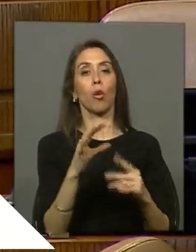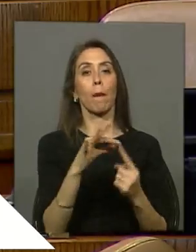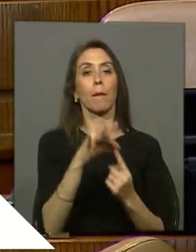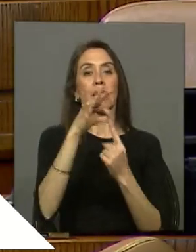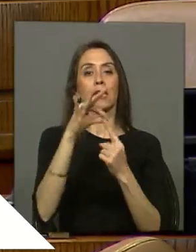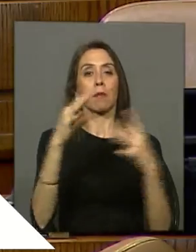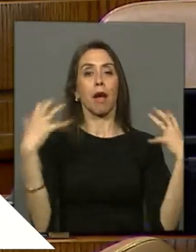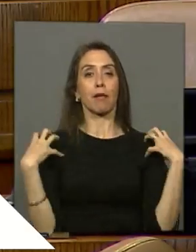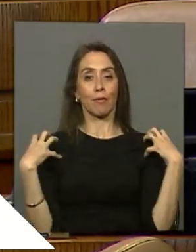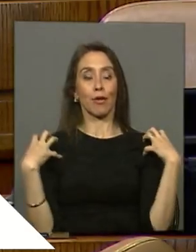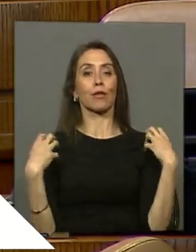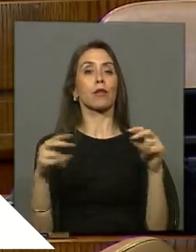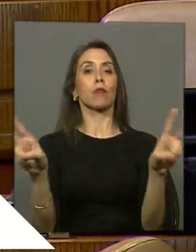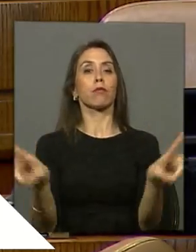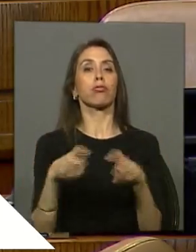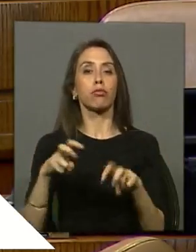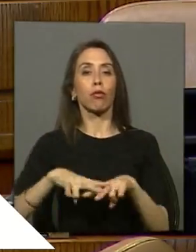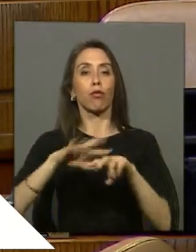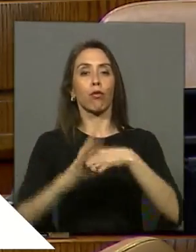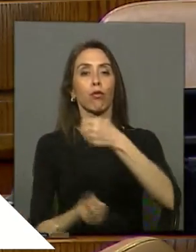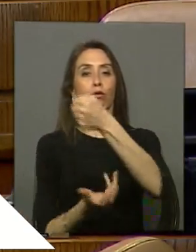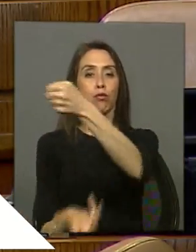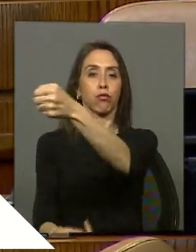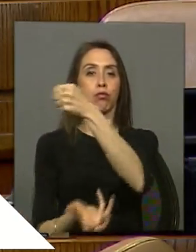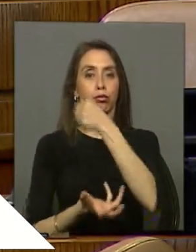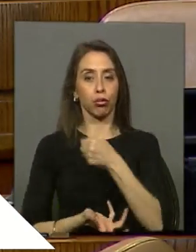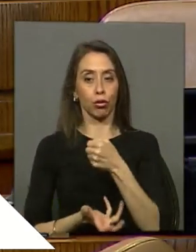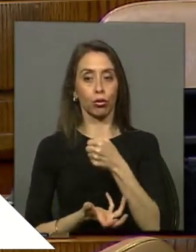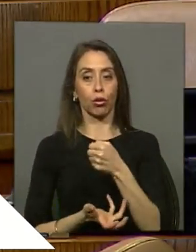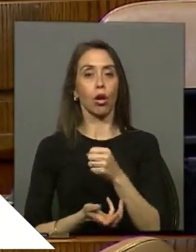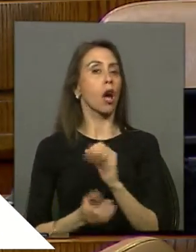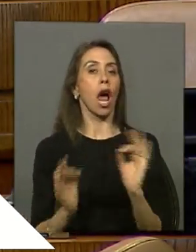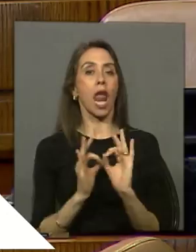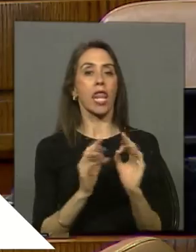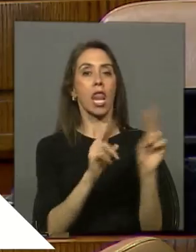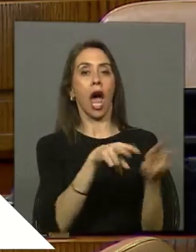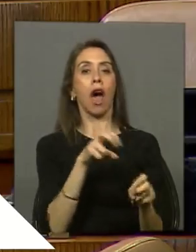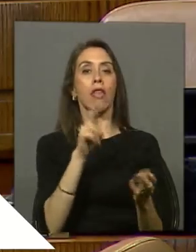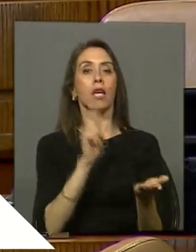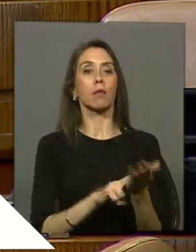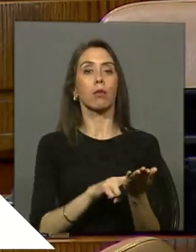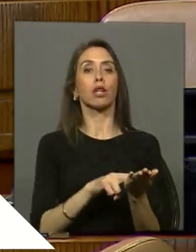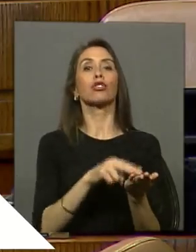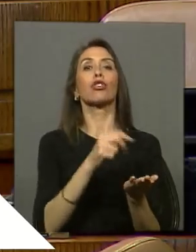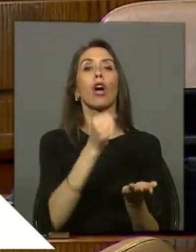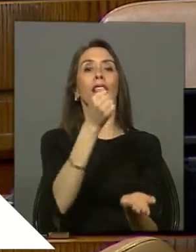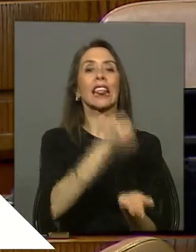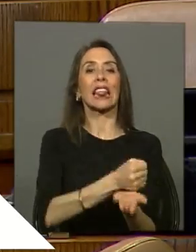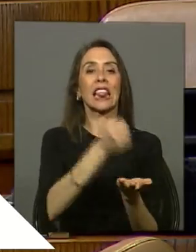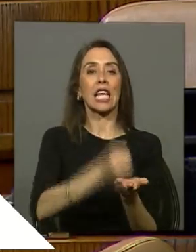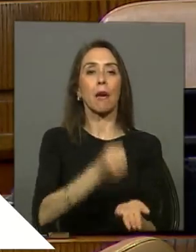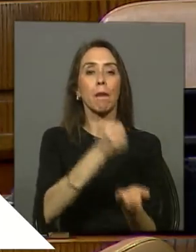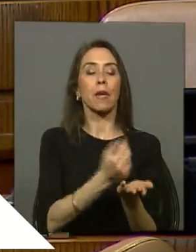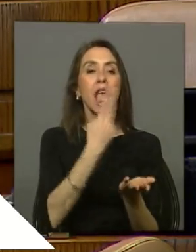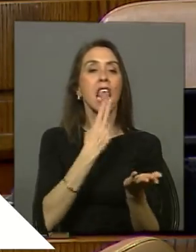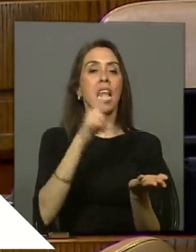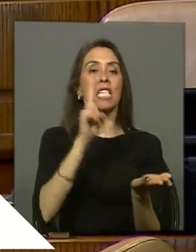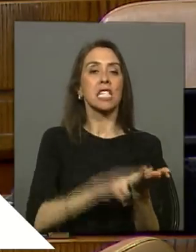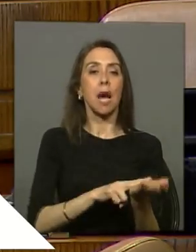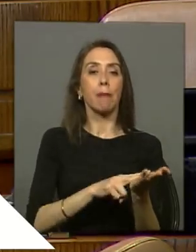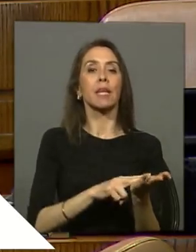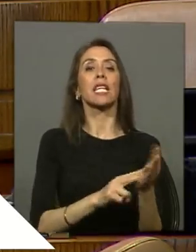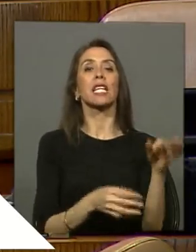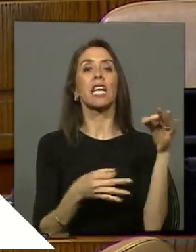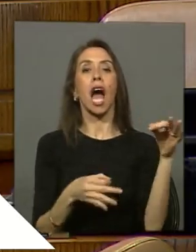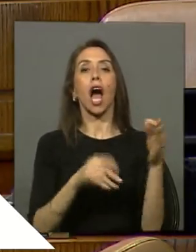que tiene que es recaudar recursos donde corresponde no recaudó el impuesto de timbre de estampilla de los contratos de mutuos y no recaudó el